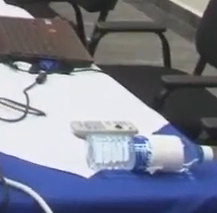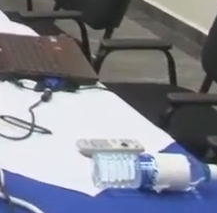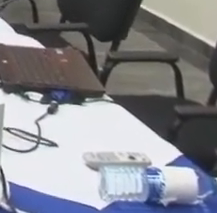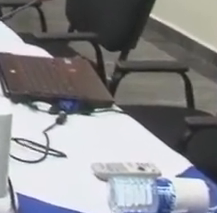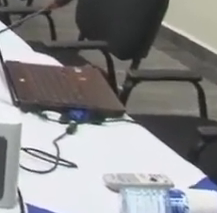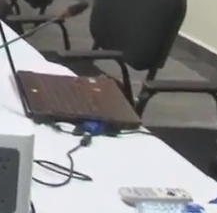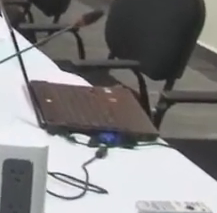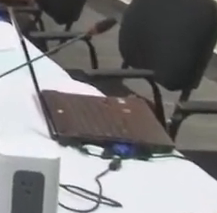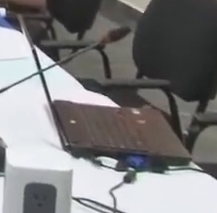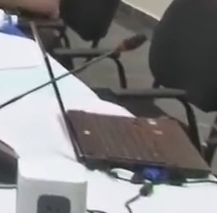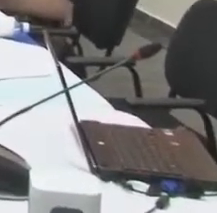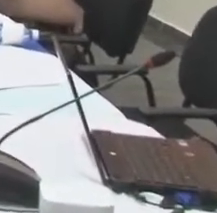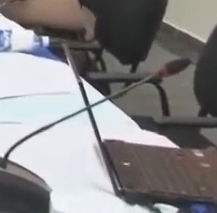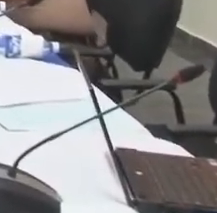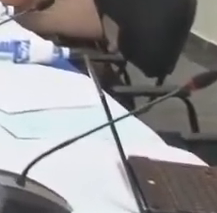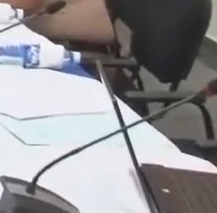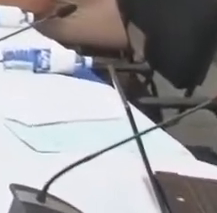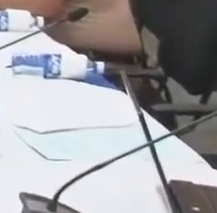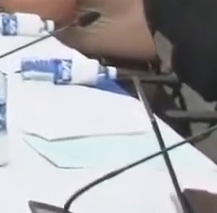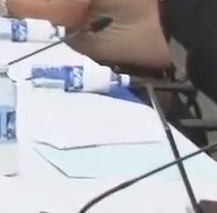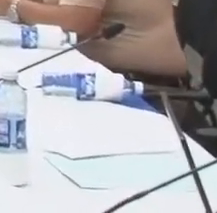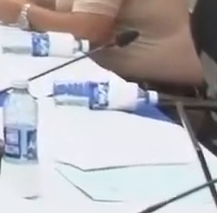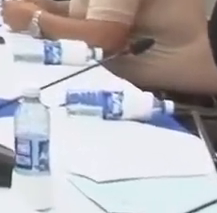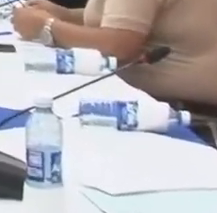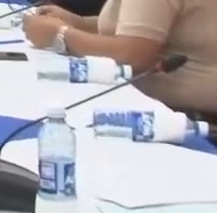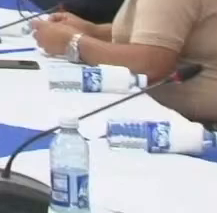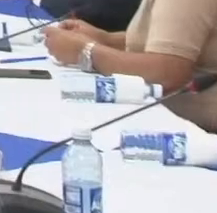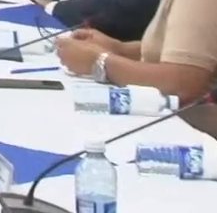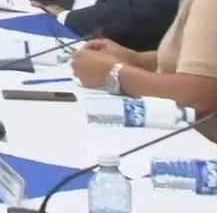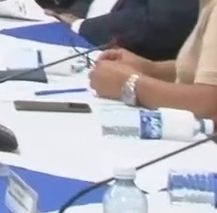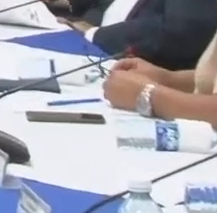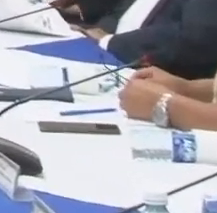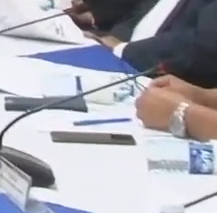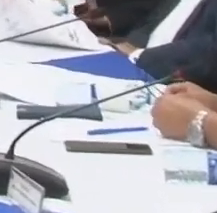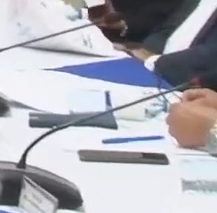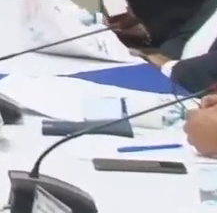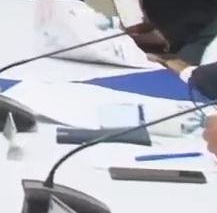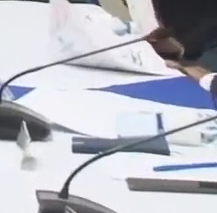Bienvenida, licenciada. Usted es la persona idónea porque es la encargada